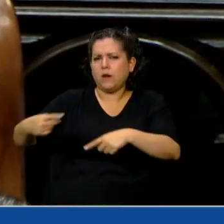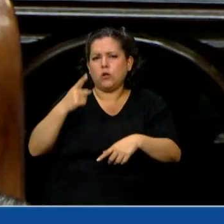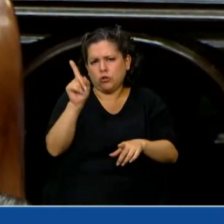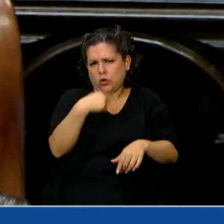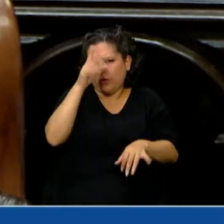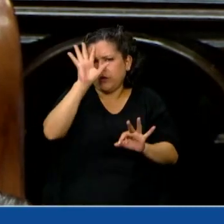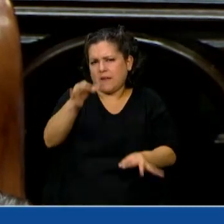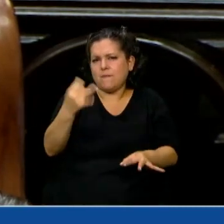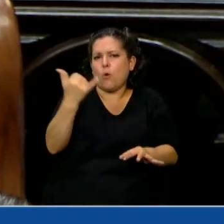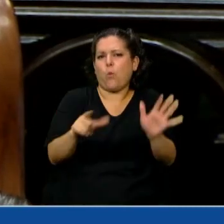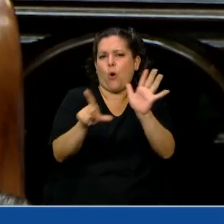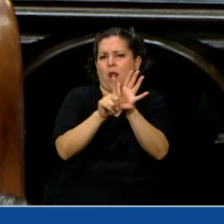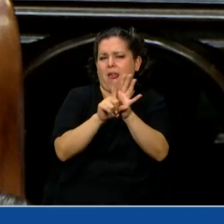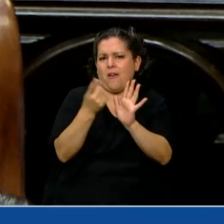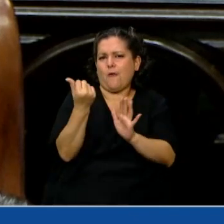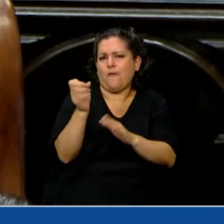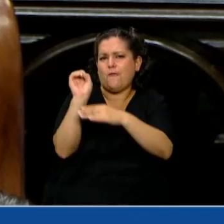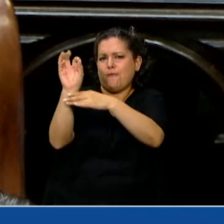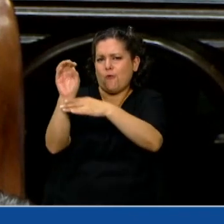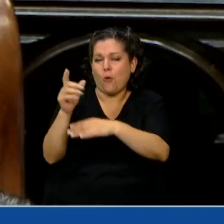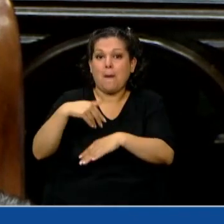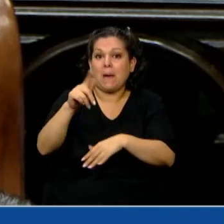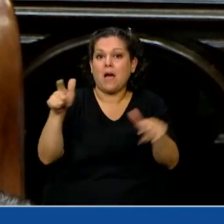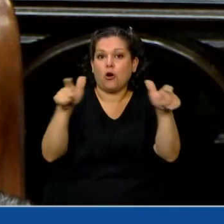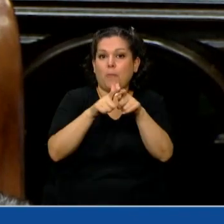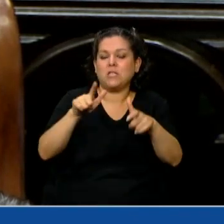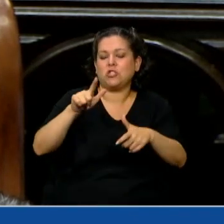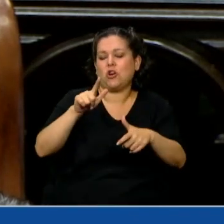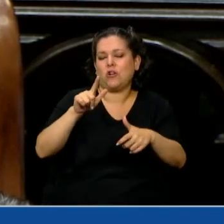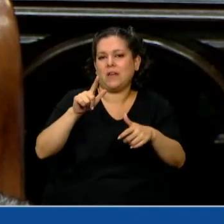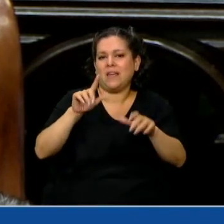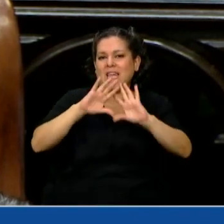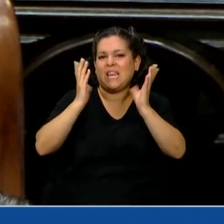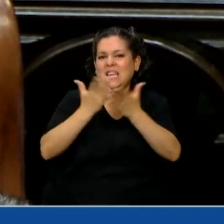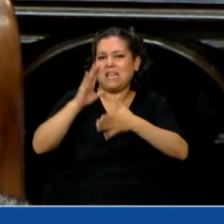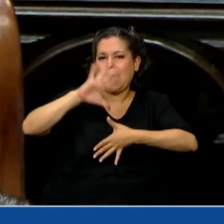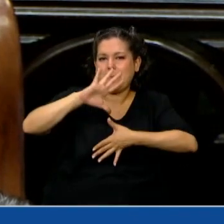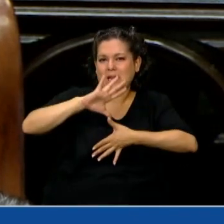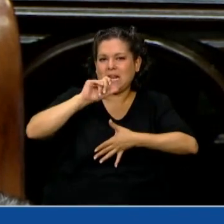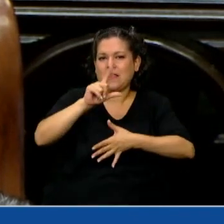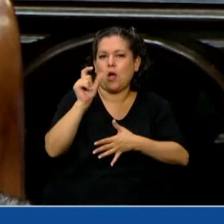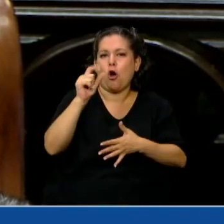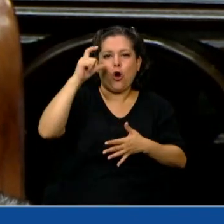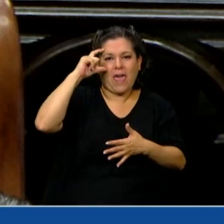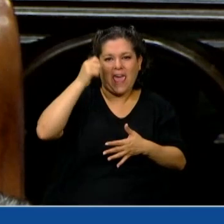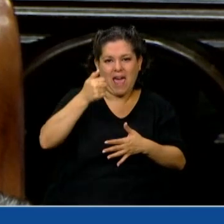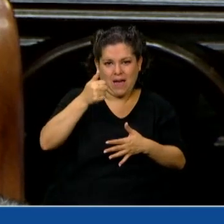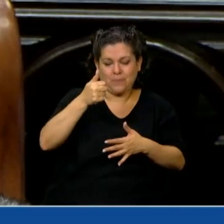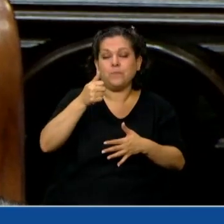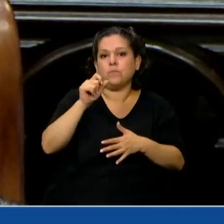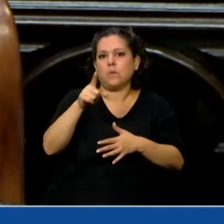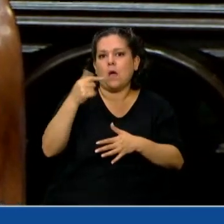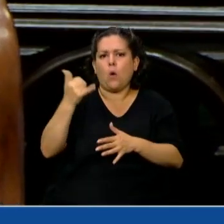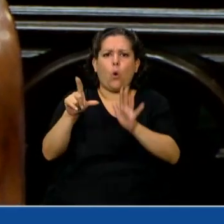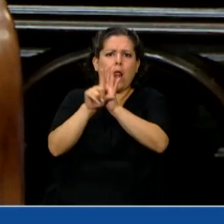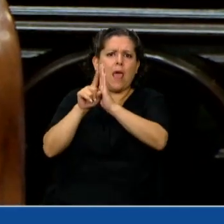ley de fuga, particularmente cuando vino la Comisión Interamericana de Derechos Humanos de la OEA, donde se produjo una ola